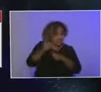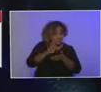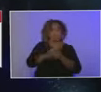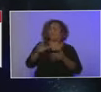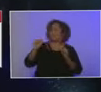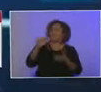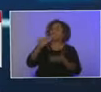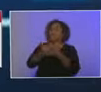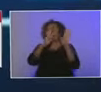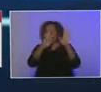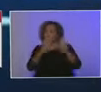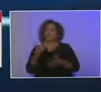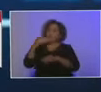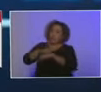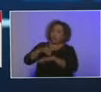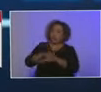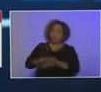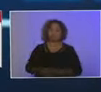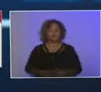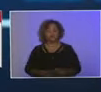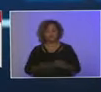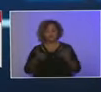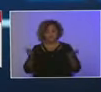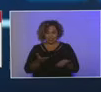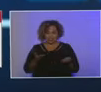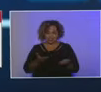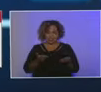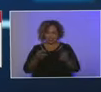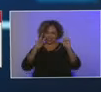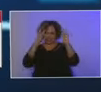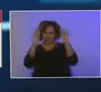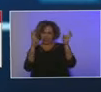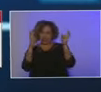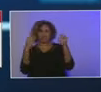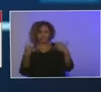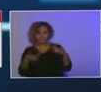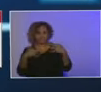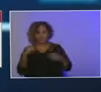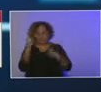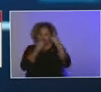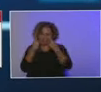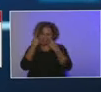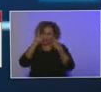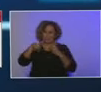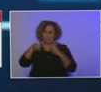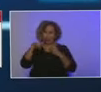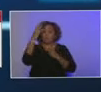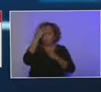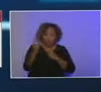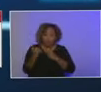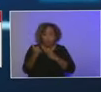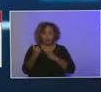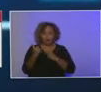bueno. Bueno, pues aquí este es un tema que me parece que deberíamos darle mucha importancia porque